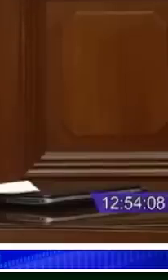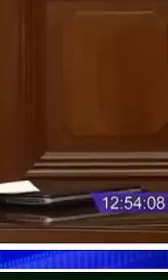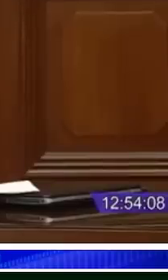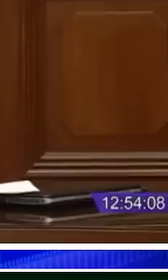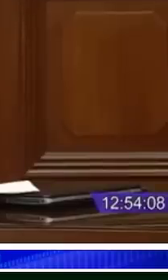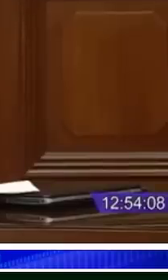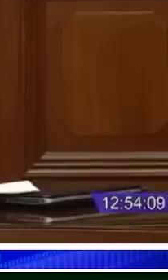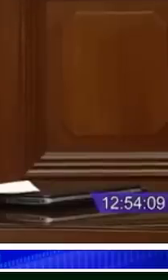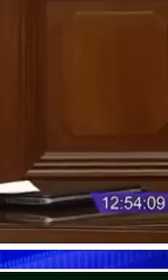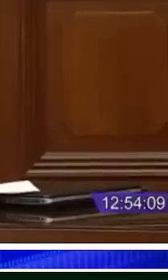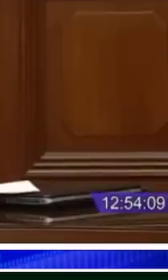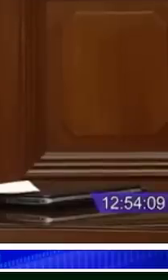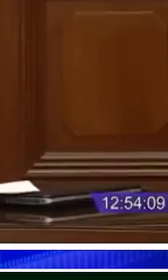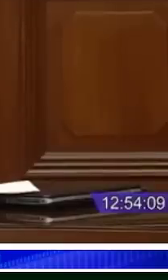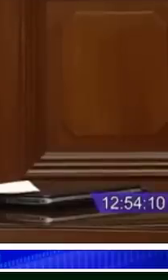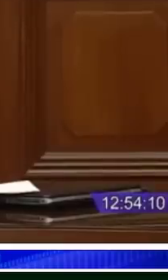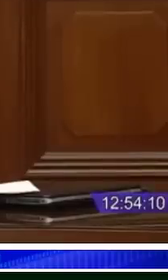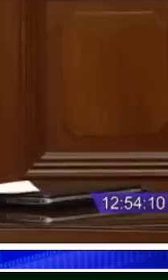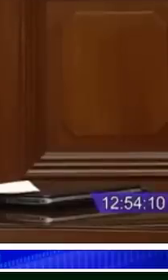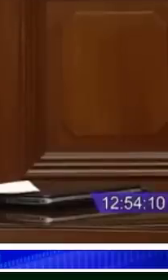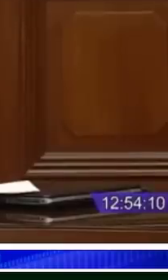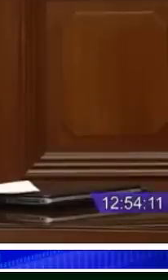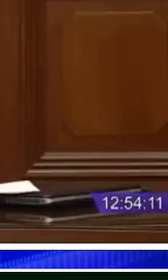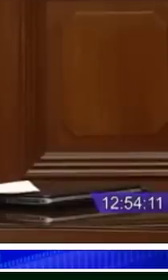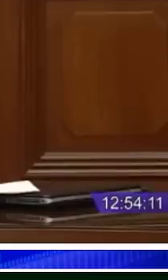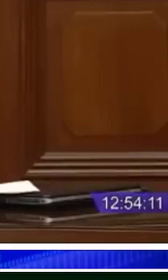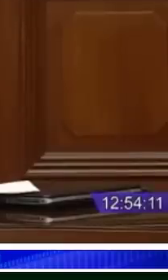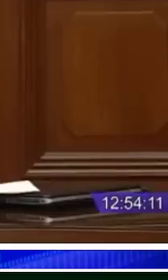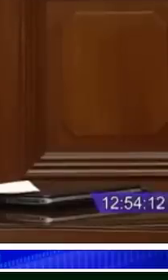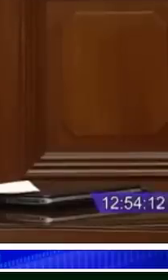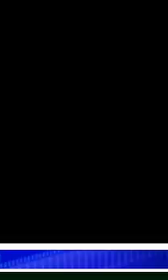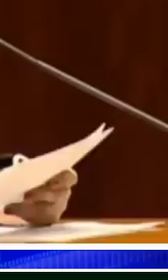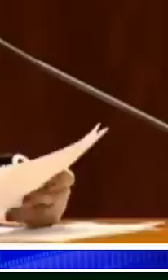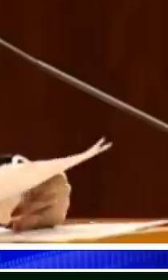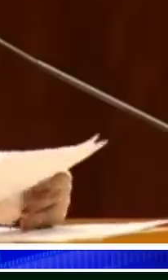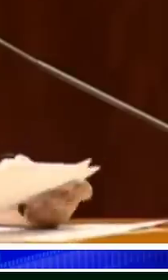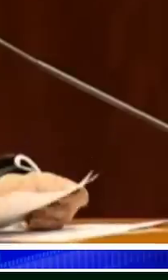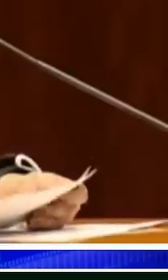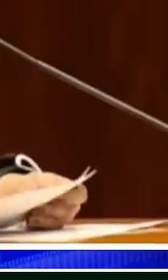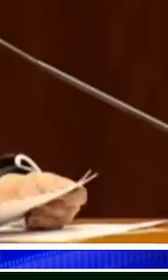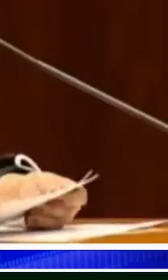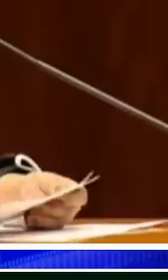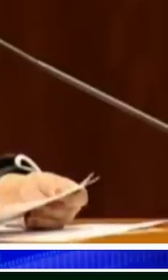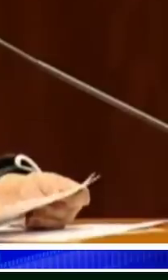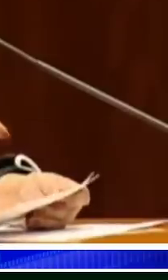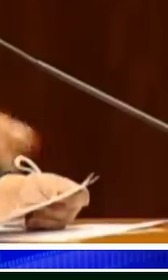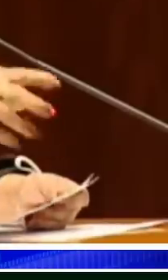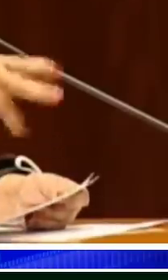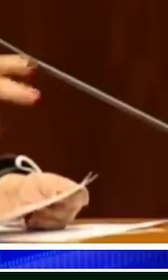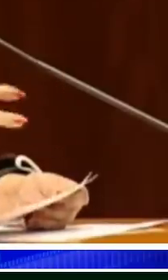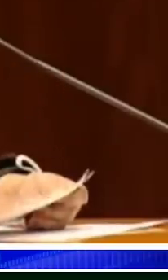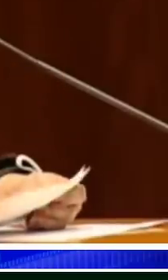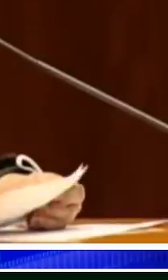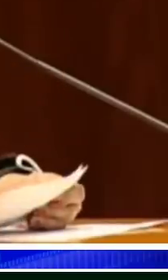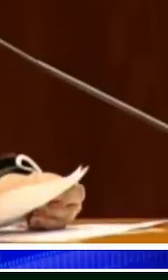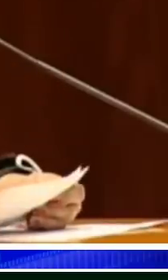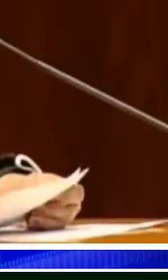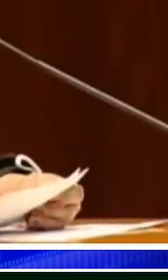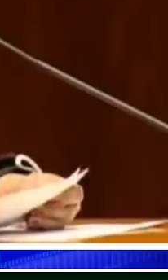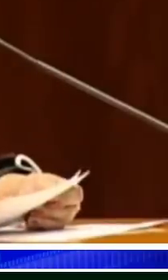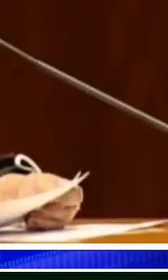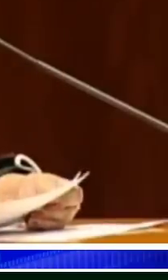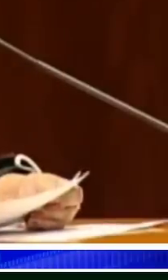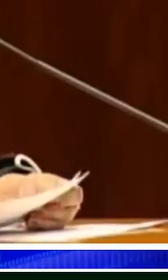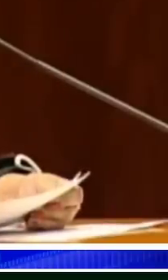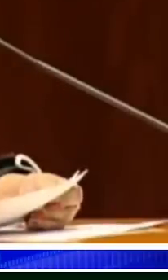el país en materia de seguridad, ahora salgan los ministros de la Corte a decir: señores, ahora vamos a desbaratar todo esto,